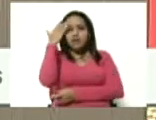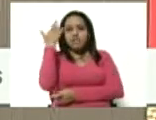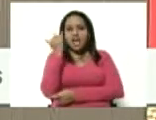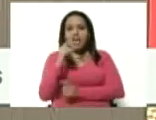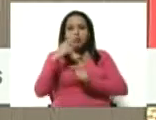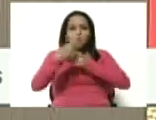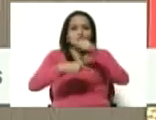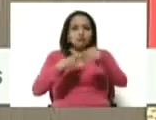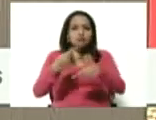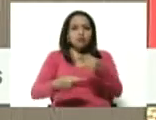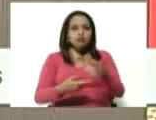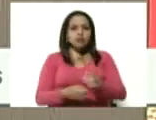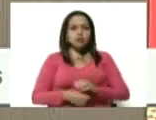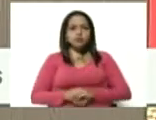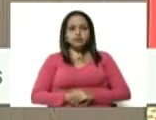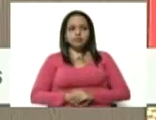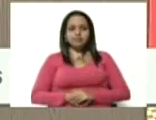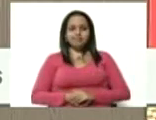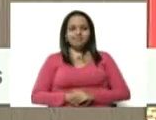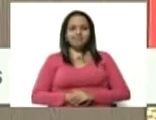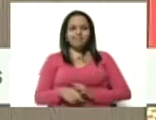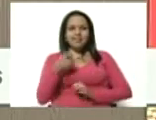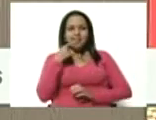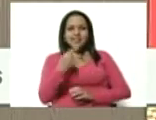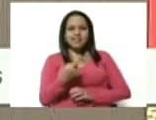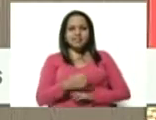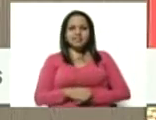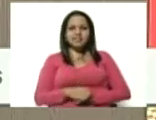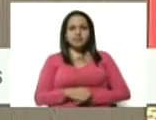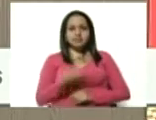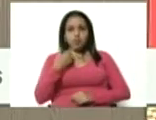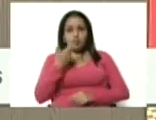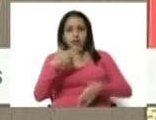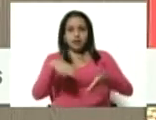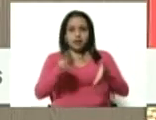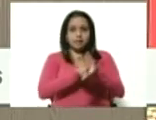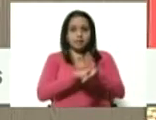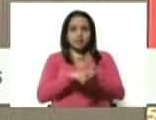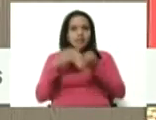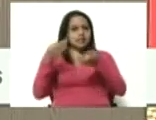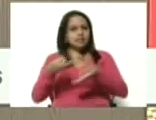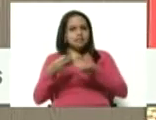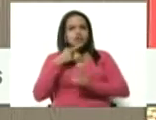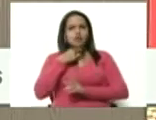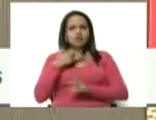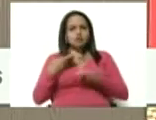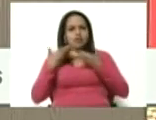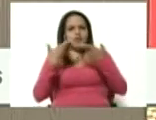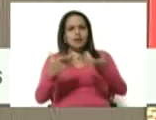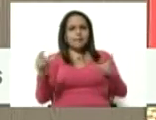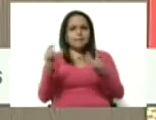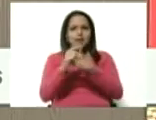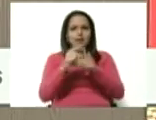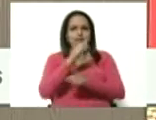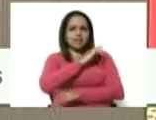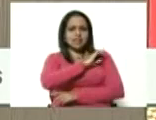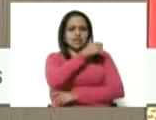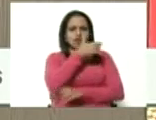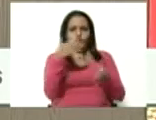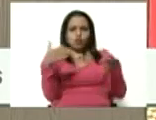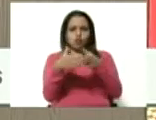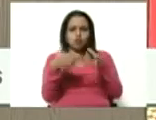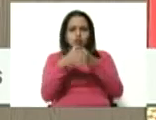ocurrirnos y está ocurriendo. Y dice, voy a citar textualmente, siempre nos gusta traer la palabra textual del director de la